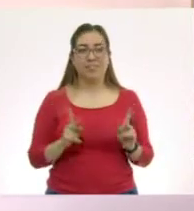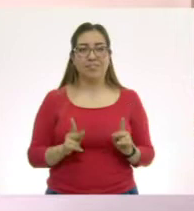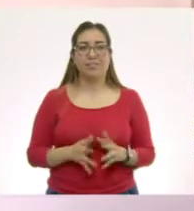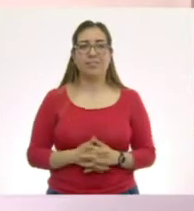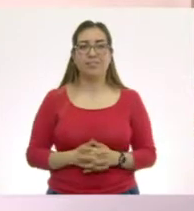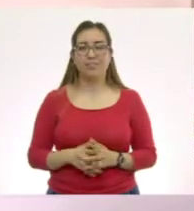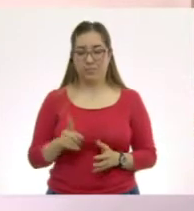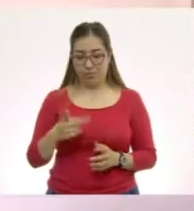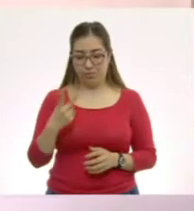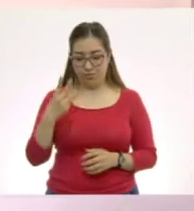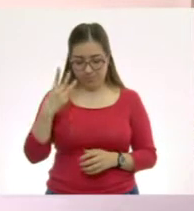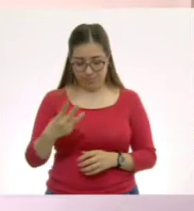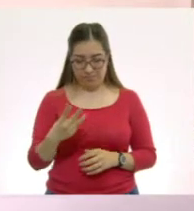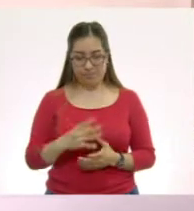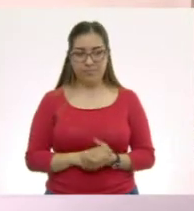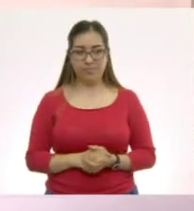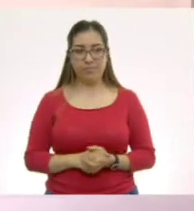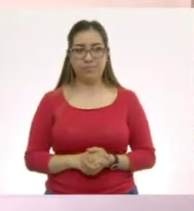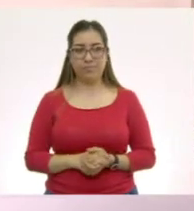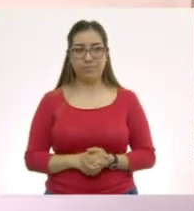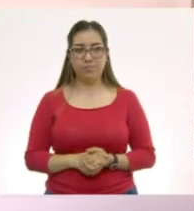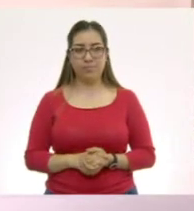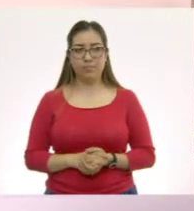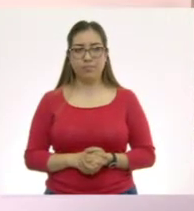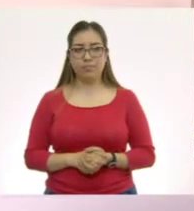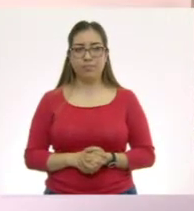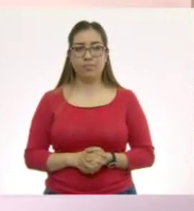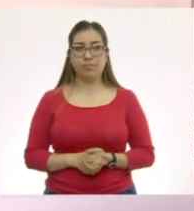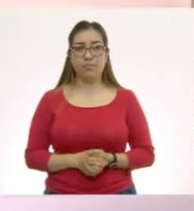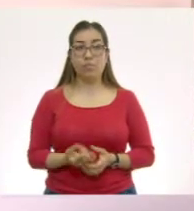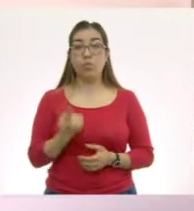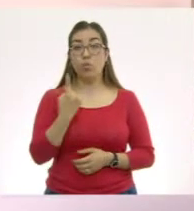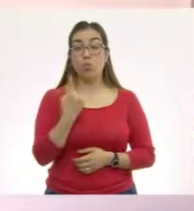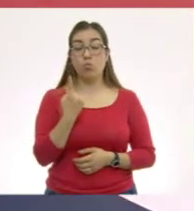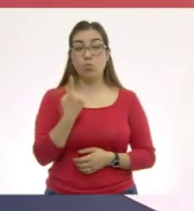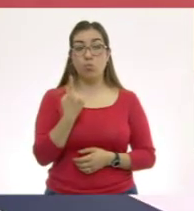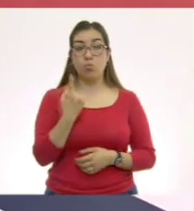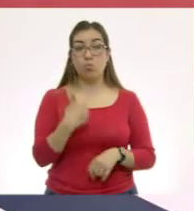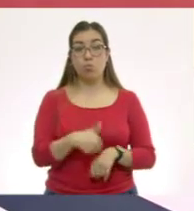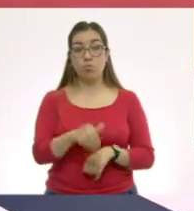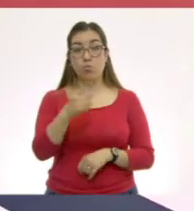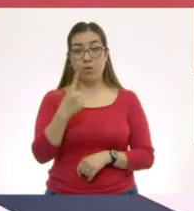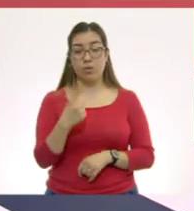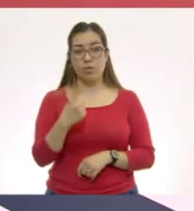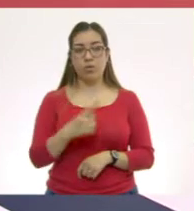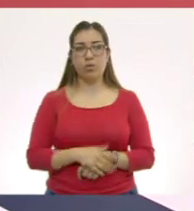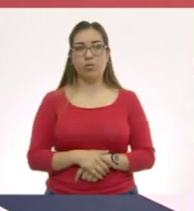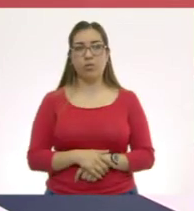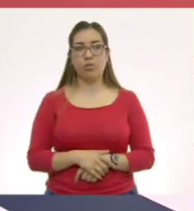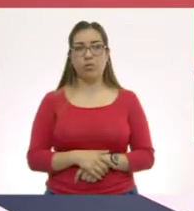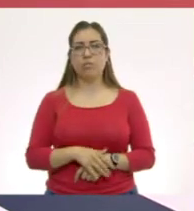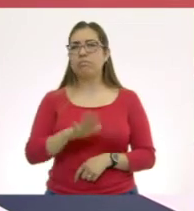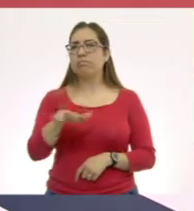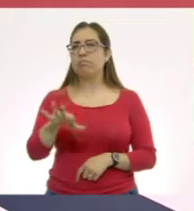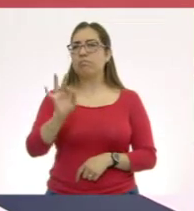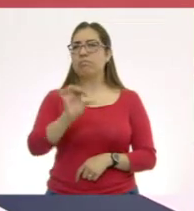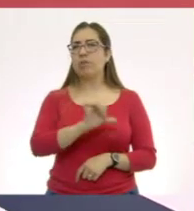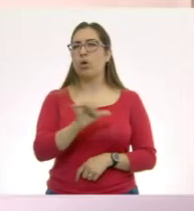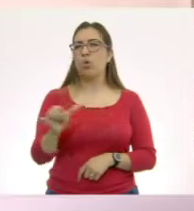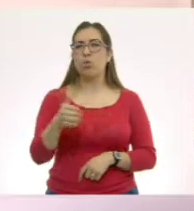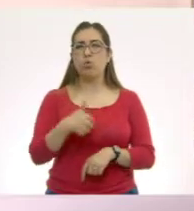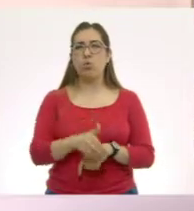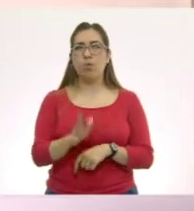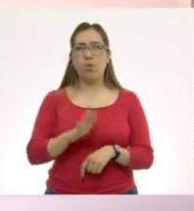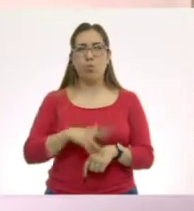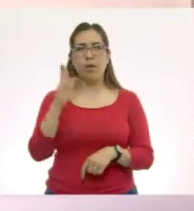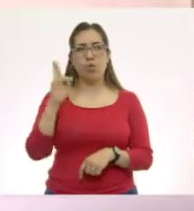vamos. 1, 2, 3. Primero un número y cayó en el 1. 1. ¿Qué te parece si escogemos otro número más grande?